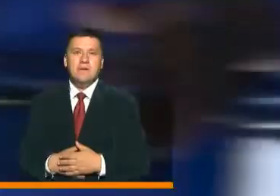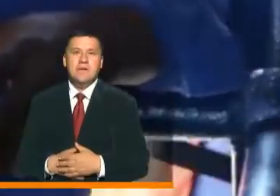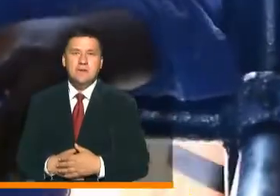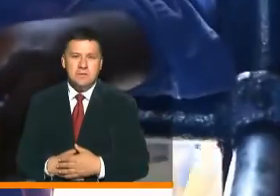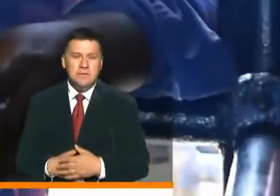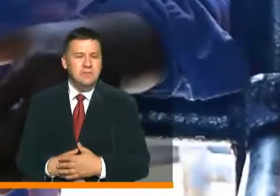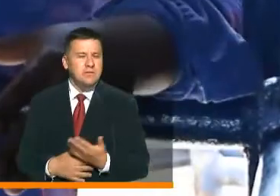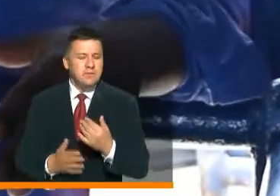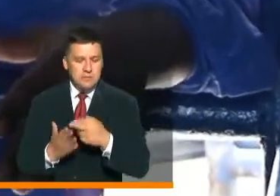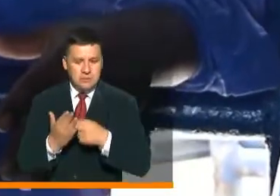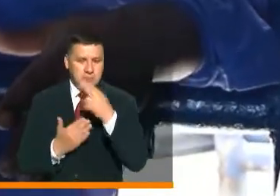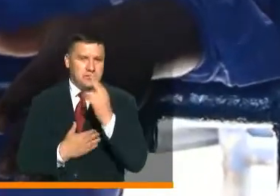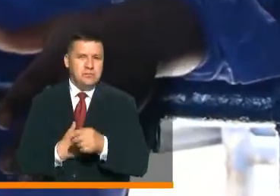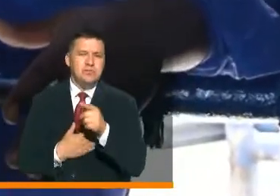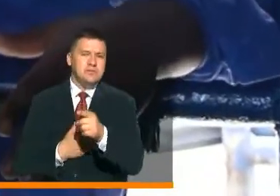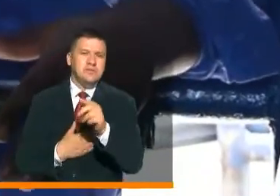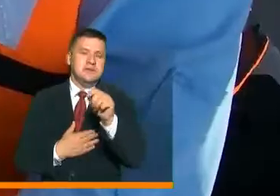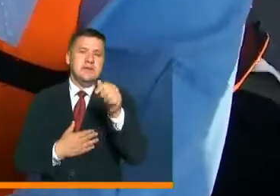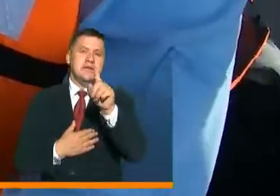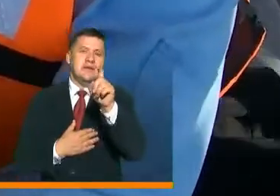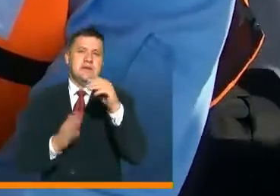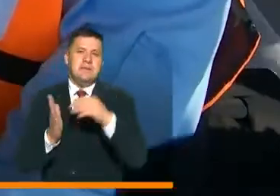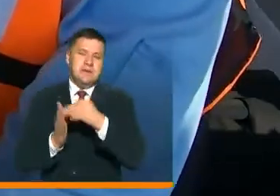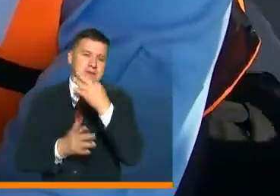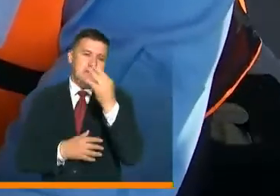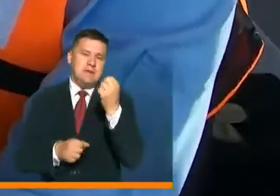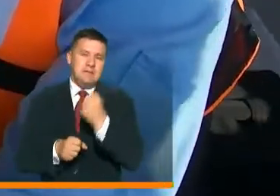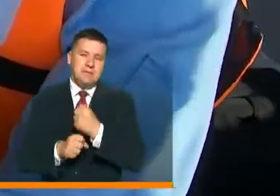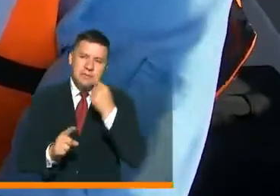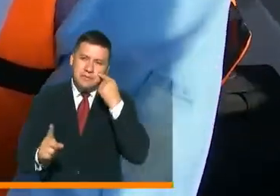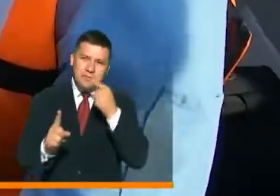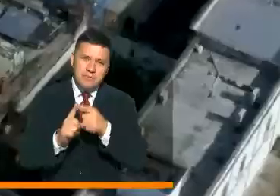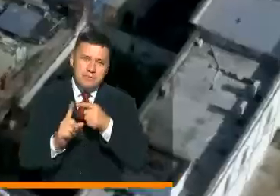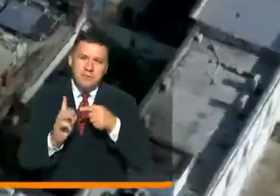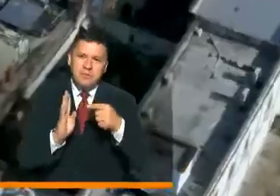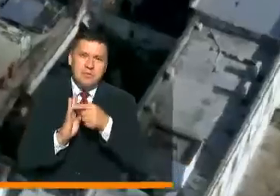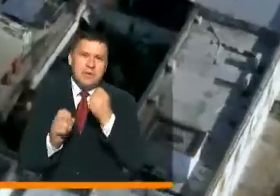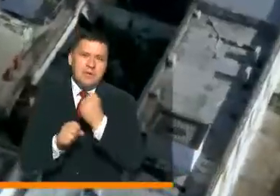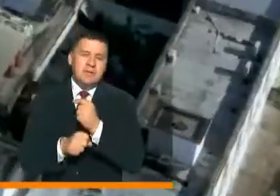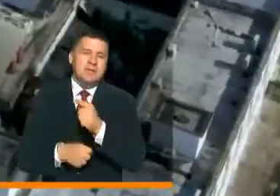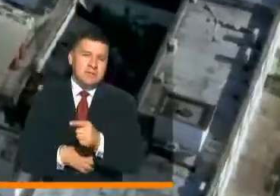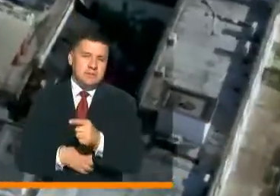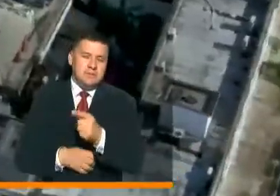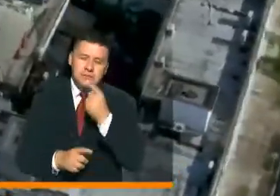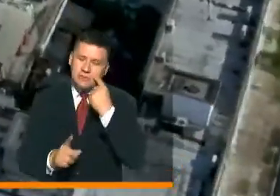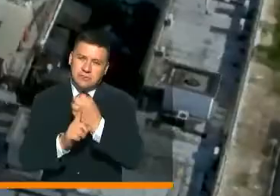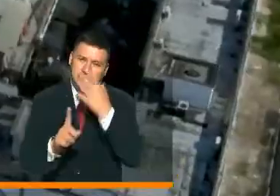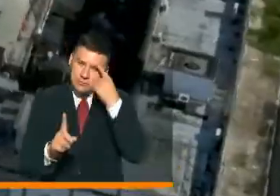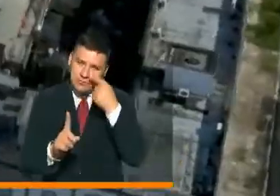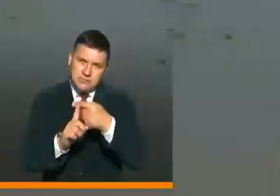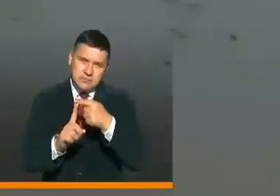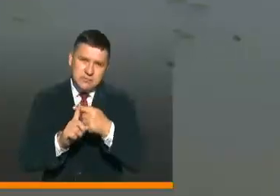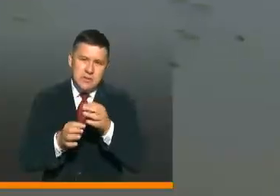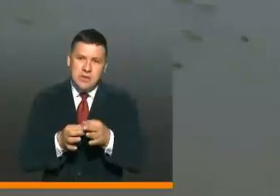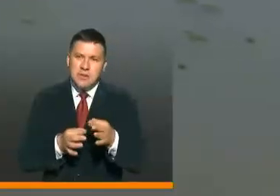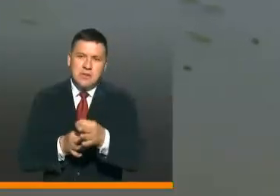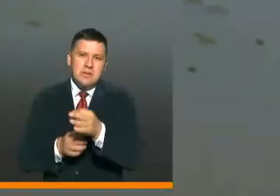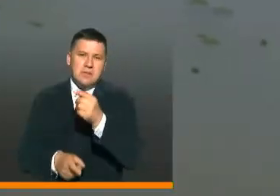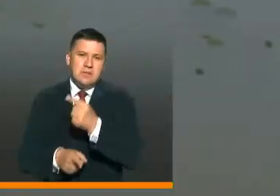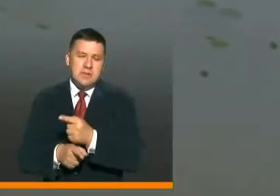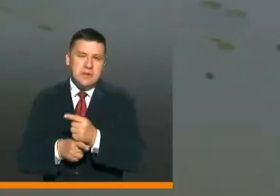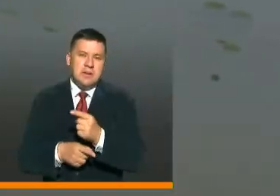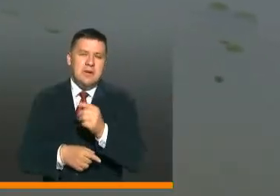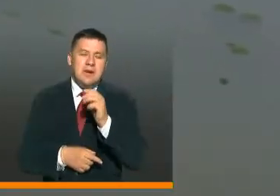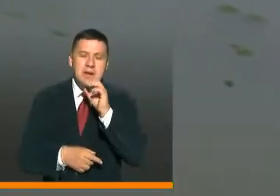Se trata de un proyecto que generará 16.300 empleos directos, indirectos e inducidos, e impactará positivamente los municipios asentados